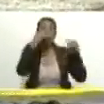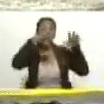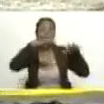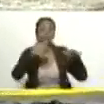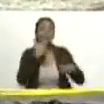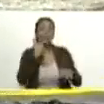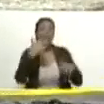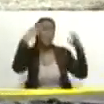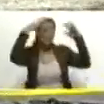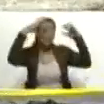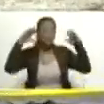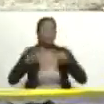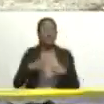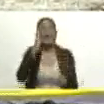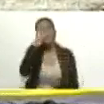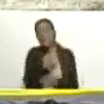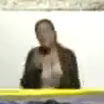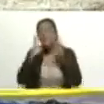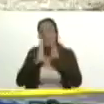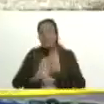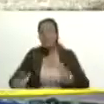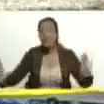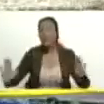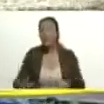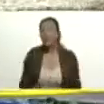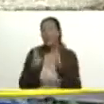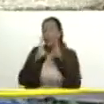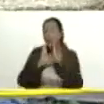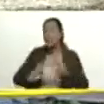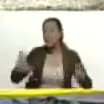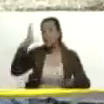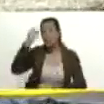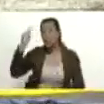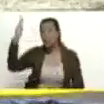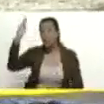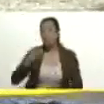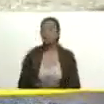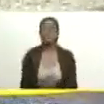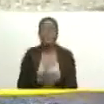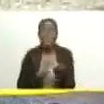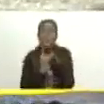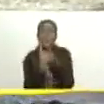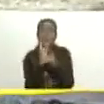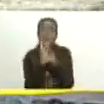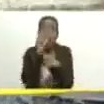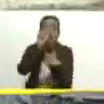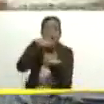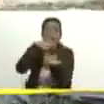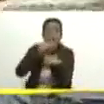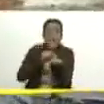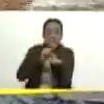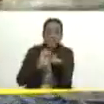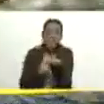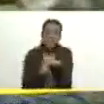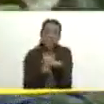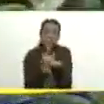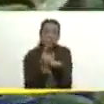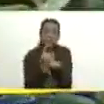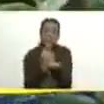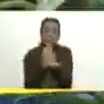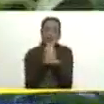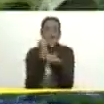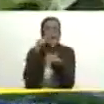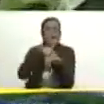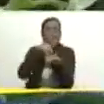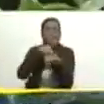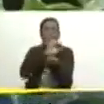Bueno, ¿ah? Bendecido. Bendecido por Dios, correcto. Entonces bueno, la matica se siembra. Sí, se certifica. ¿Qué técnica tiene